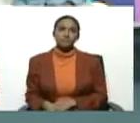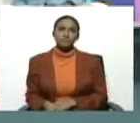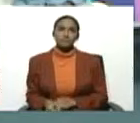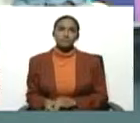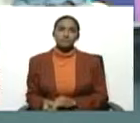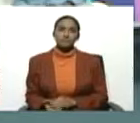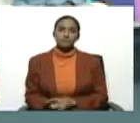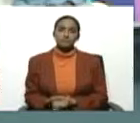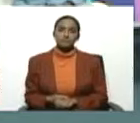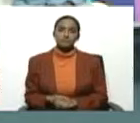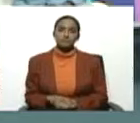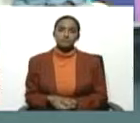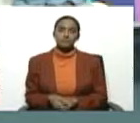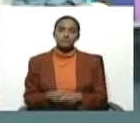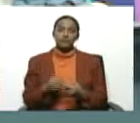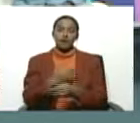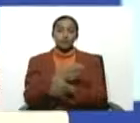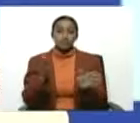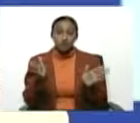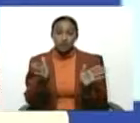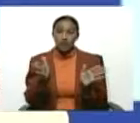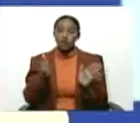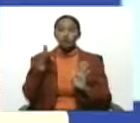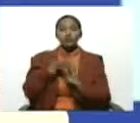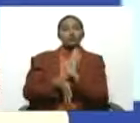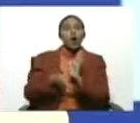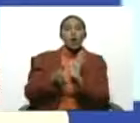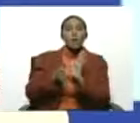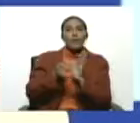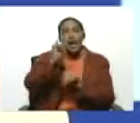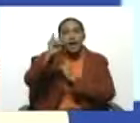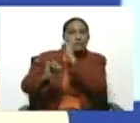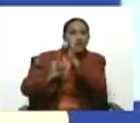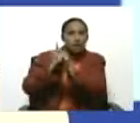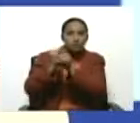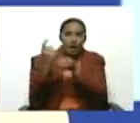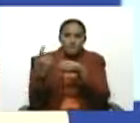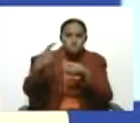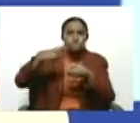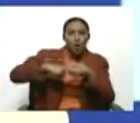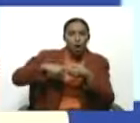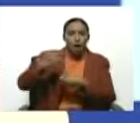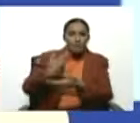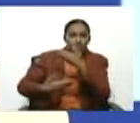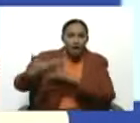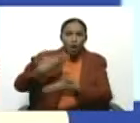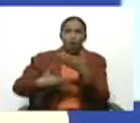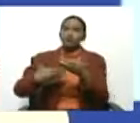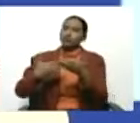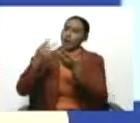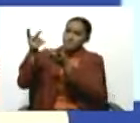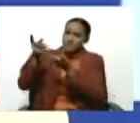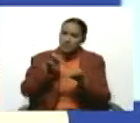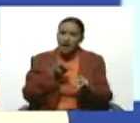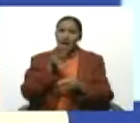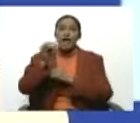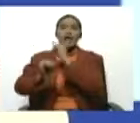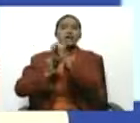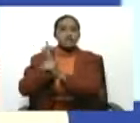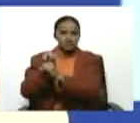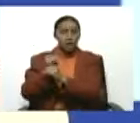apertura abr internacional invitar a los a inversión extranjera puede traer